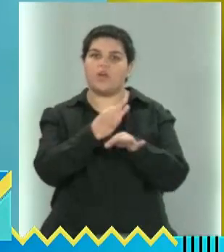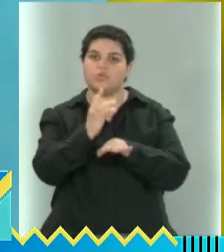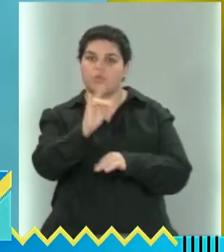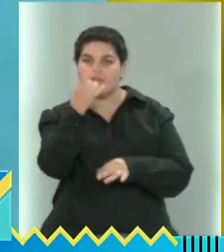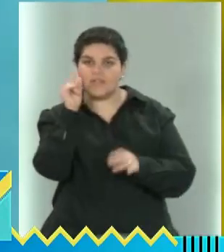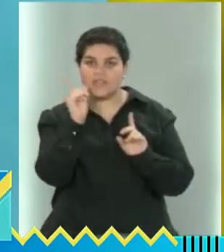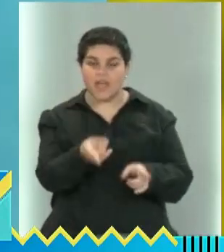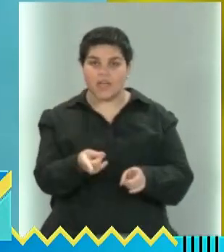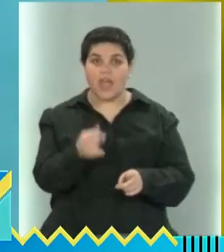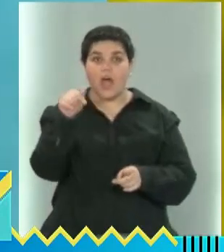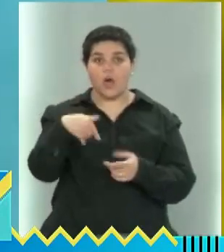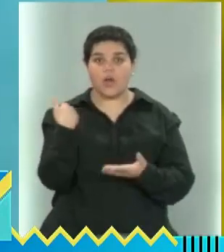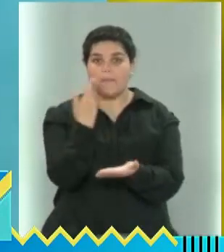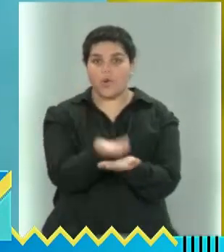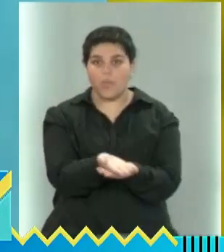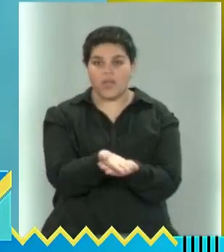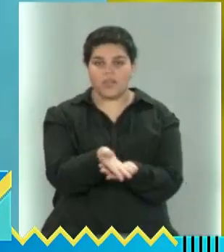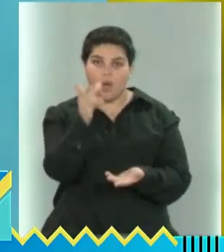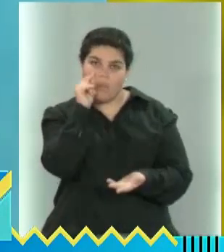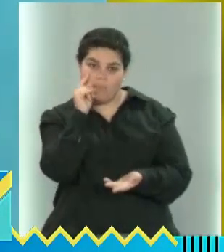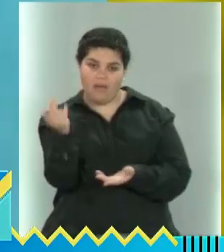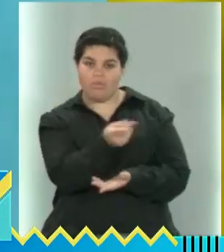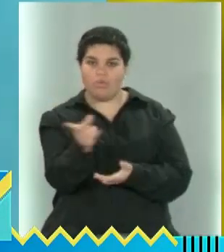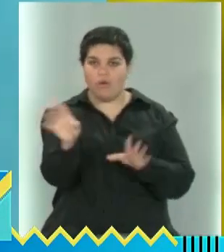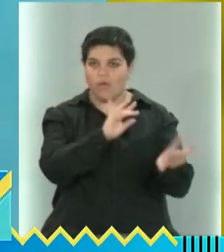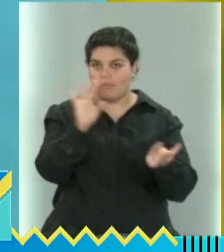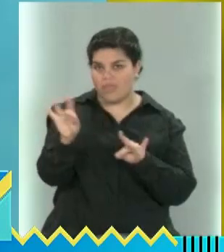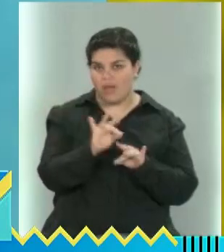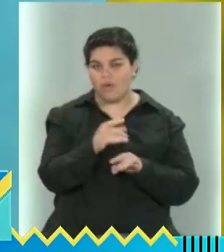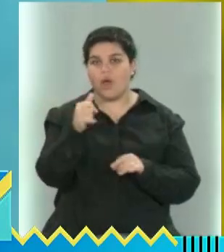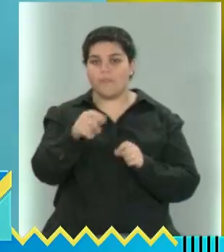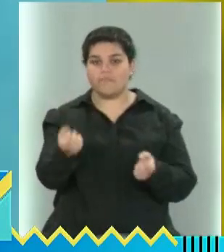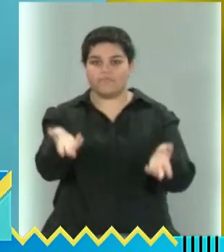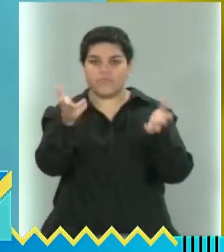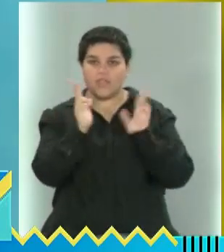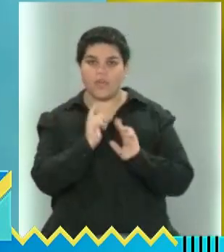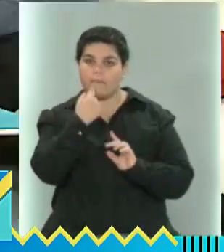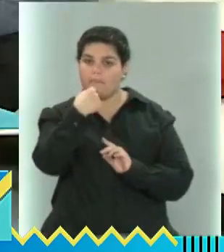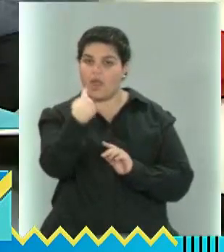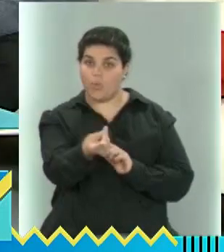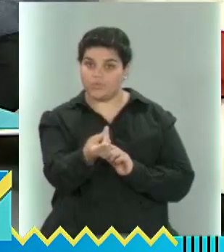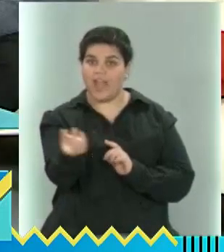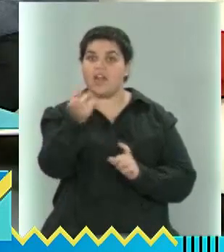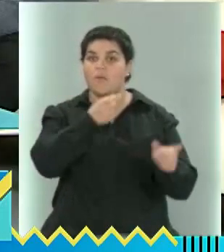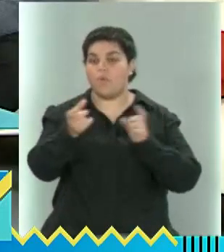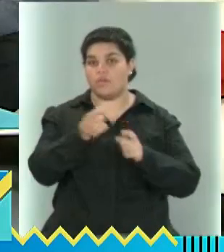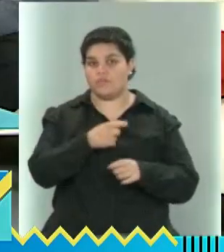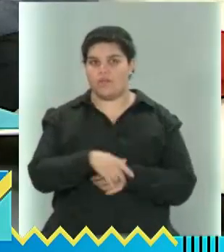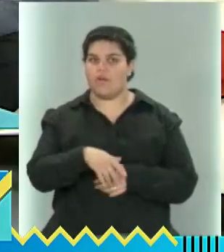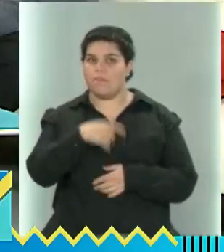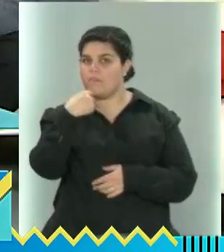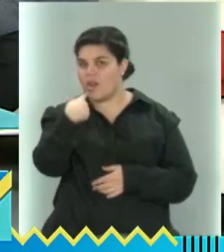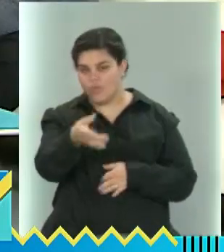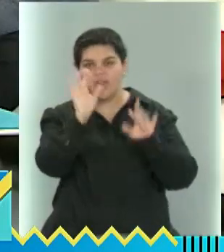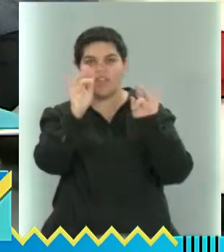por supuesto, y les proponemos a los padres, a nuestros invitados presentes, que contesten una pregunta, que es complicada, pero le vamos